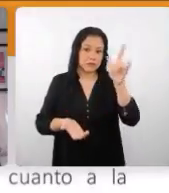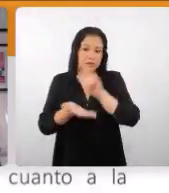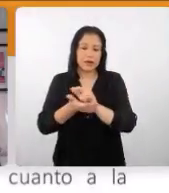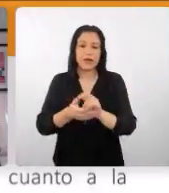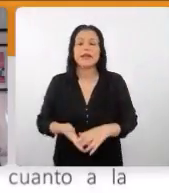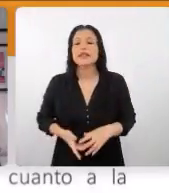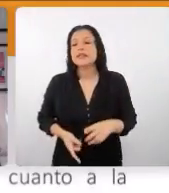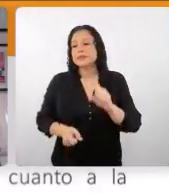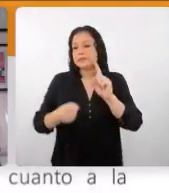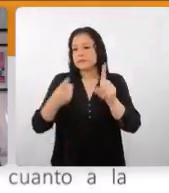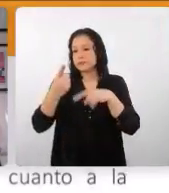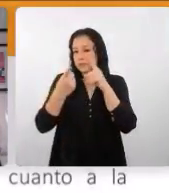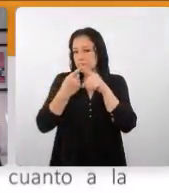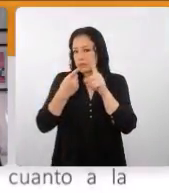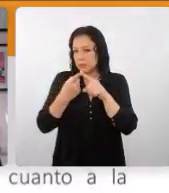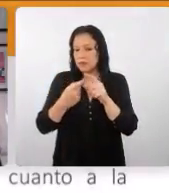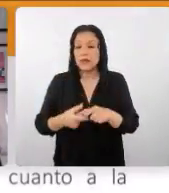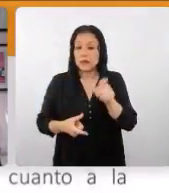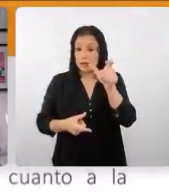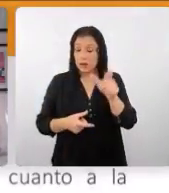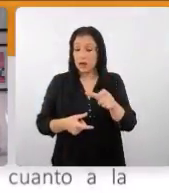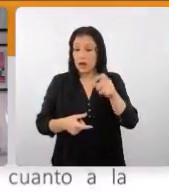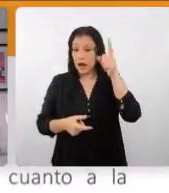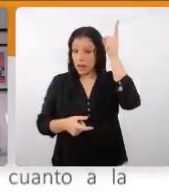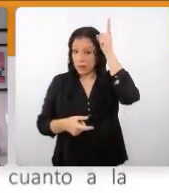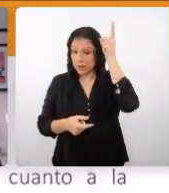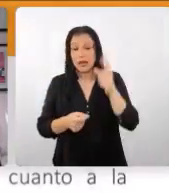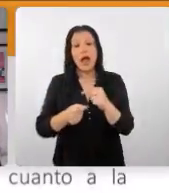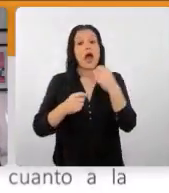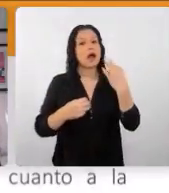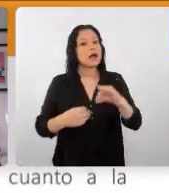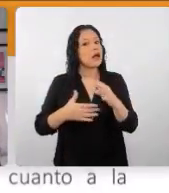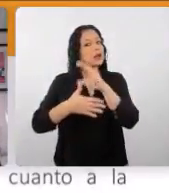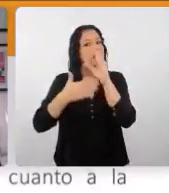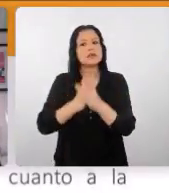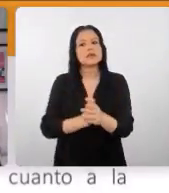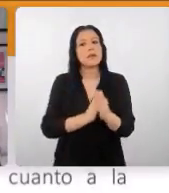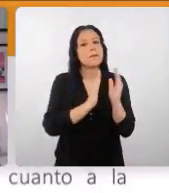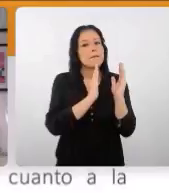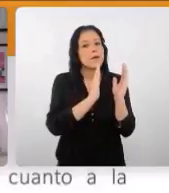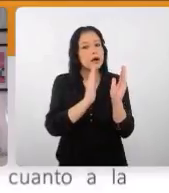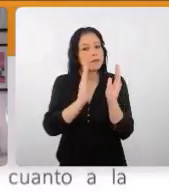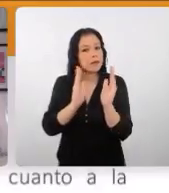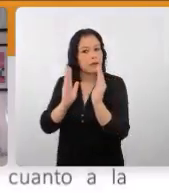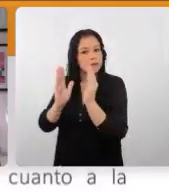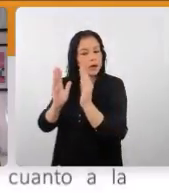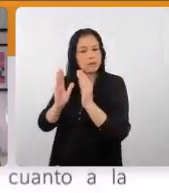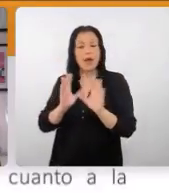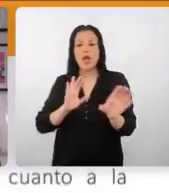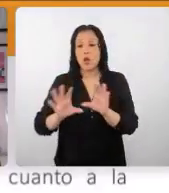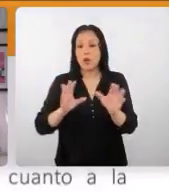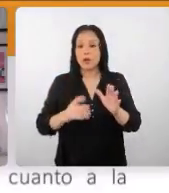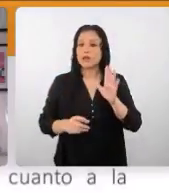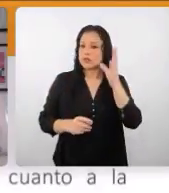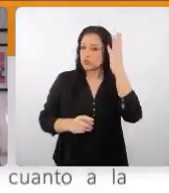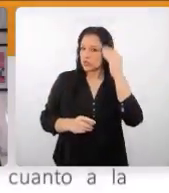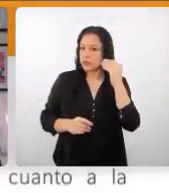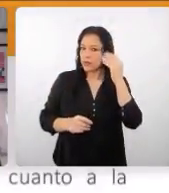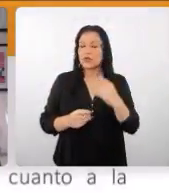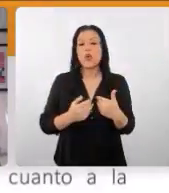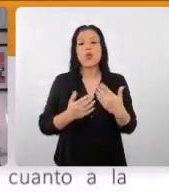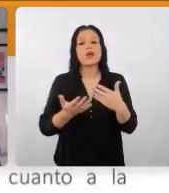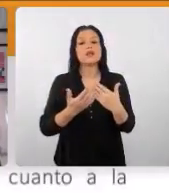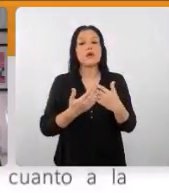de hecho, el alemán es muy organizado a la hora de realizar su experiencia o de planificar